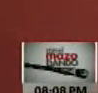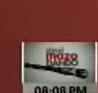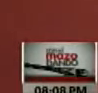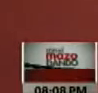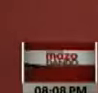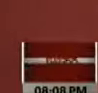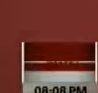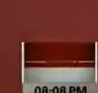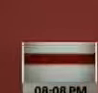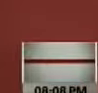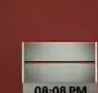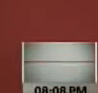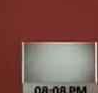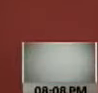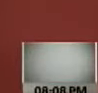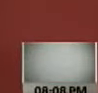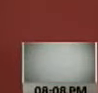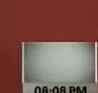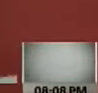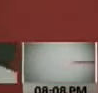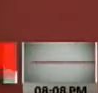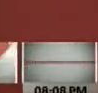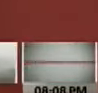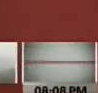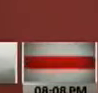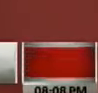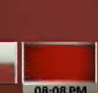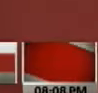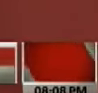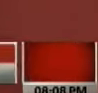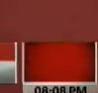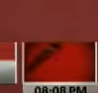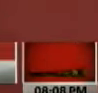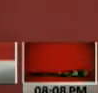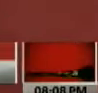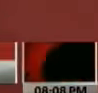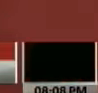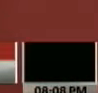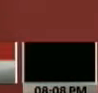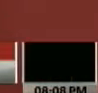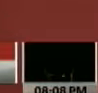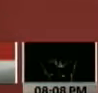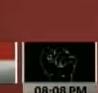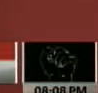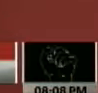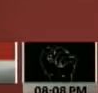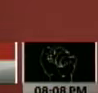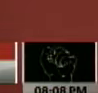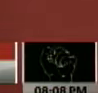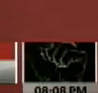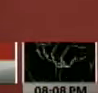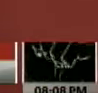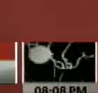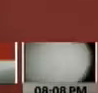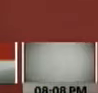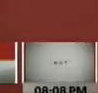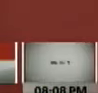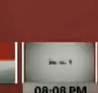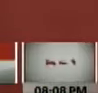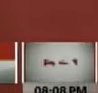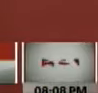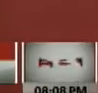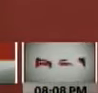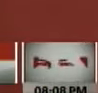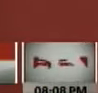toda Venezuela. Desde aquí, desde su programa con el mazo dando. Hoy es el programa